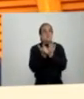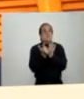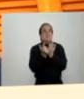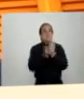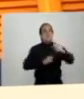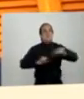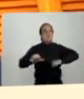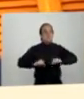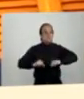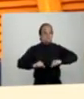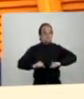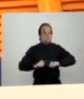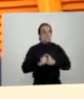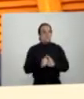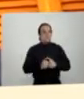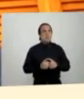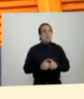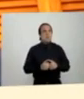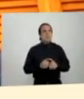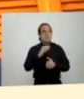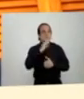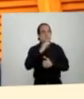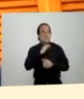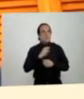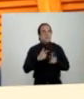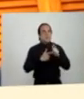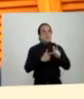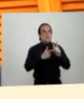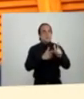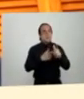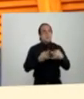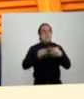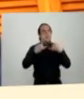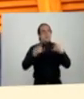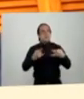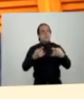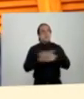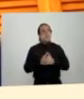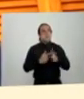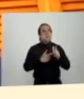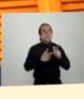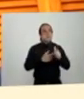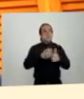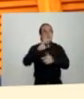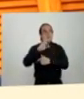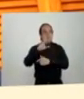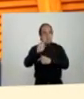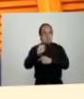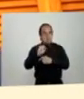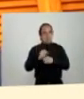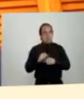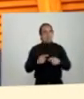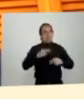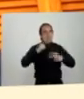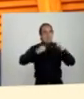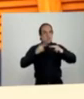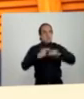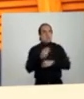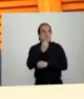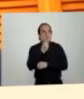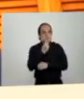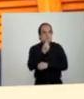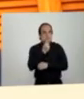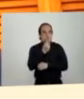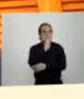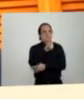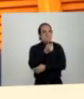Curiosamente, que seguía tu trayectoria, la trayectoria de tu libro sobre Ulises, la trayectoria de tu primer policiaco, en el